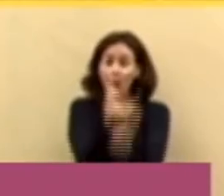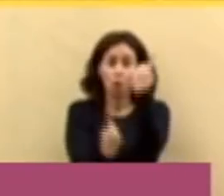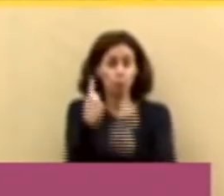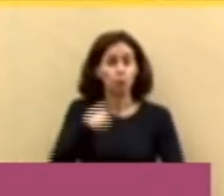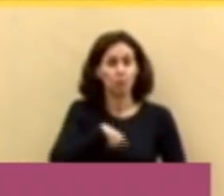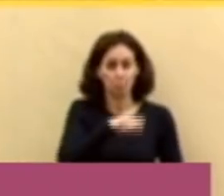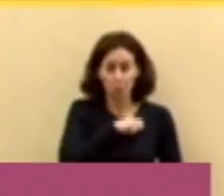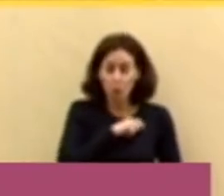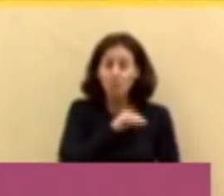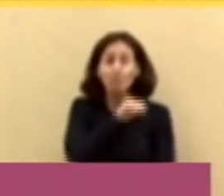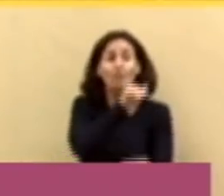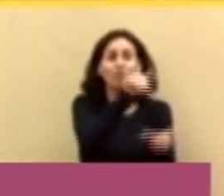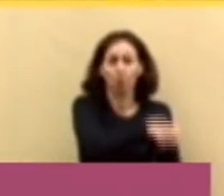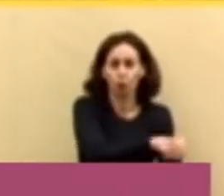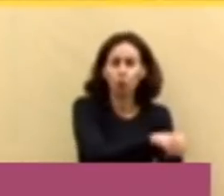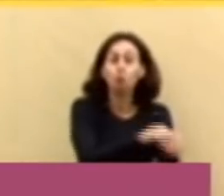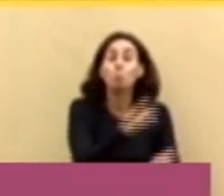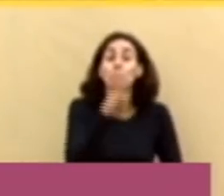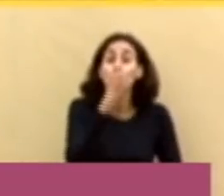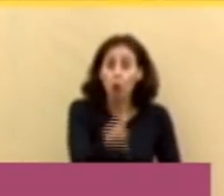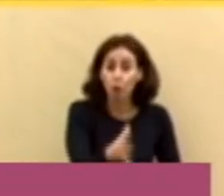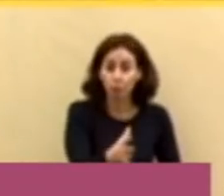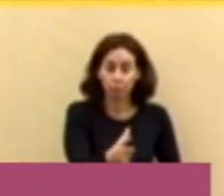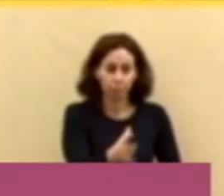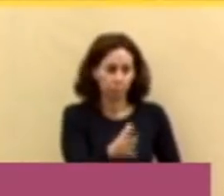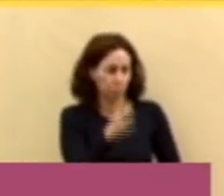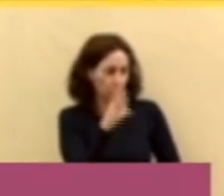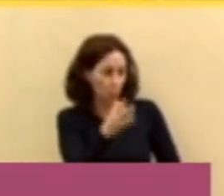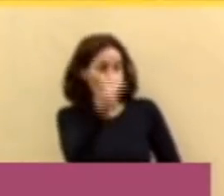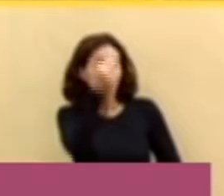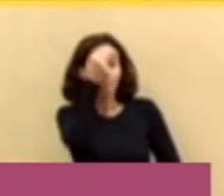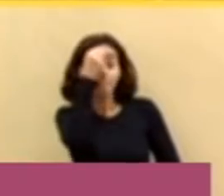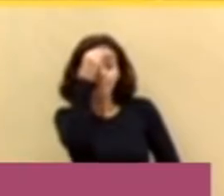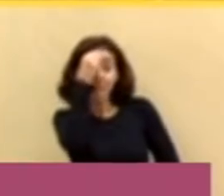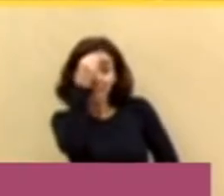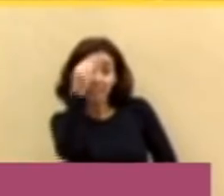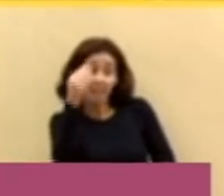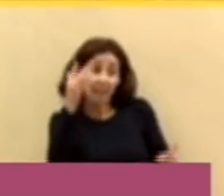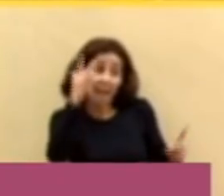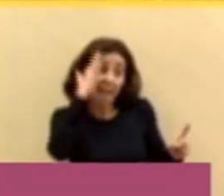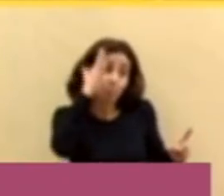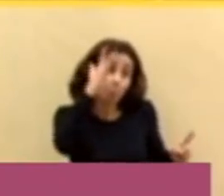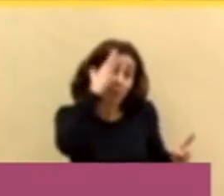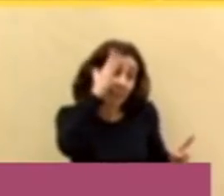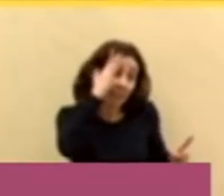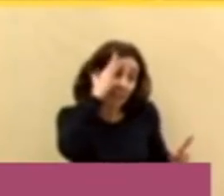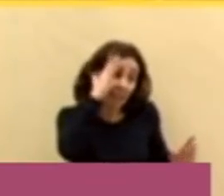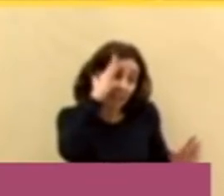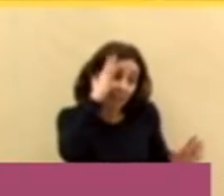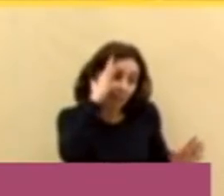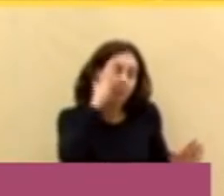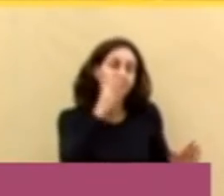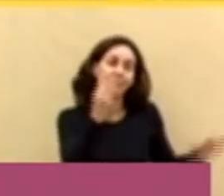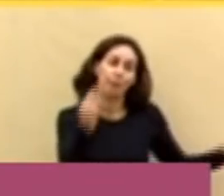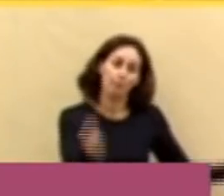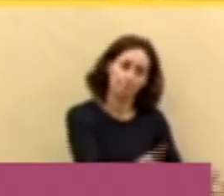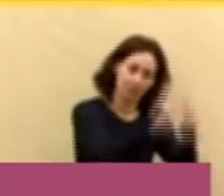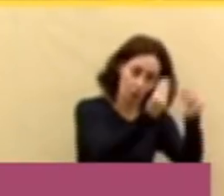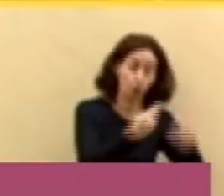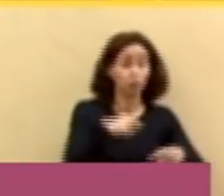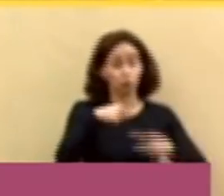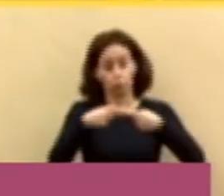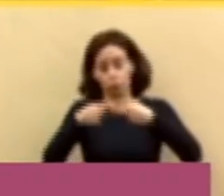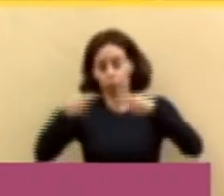a usted únicamente porque ven que en las expectativas electorales estaba por delante de nosotros. Eso es lo que usted ha hecho hoy, señor